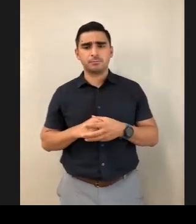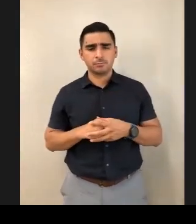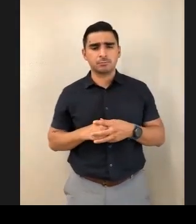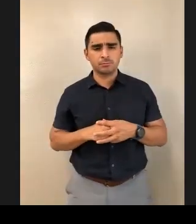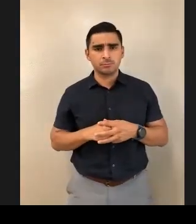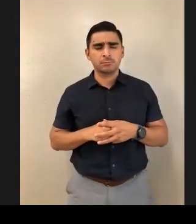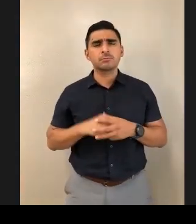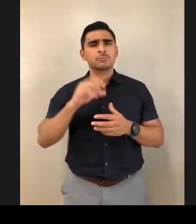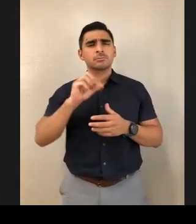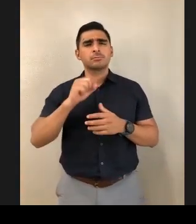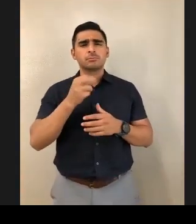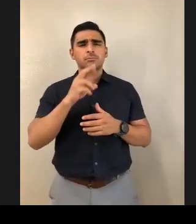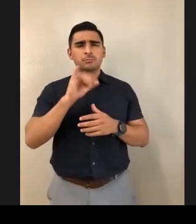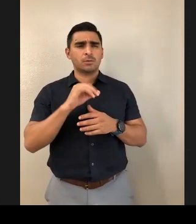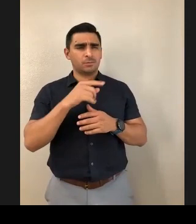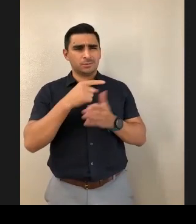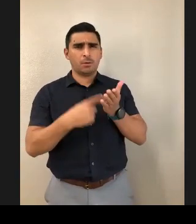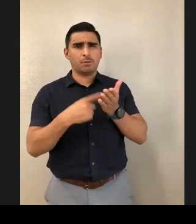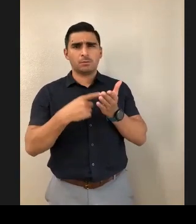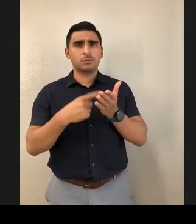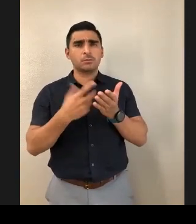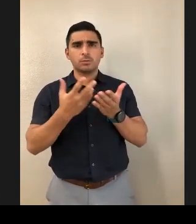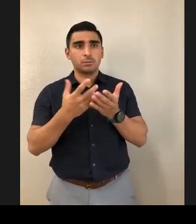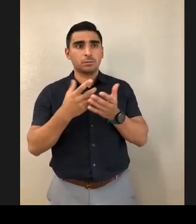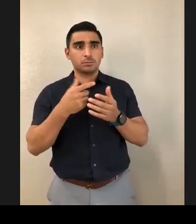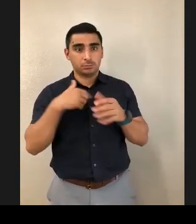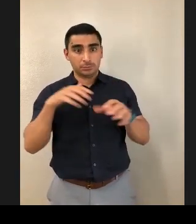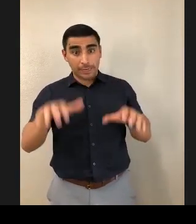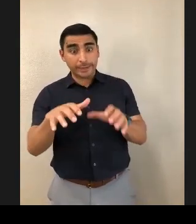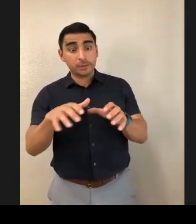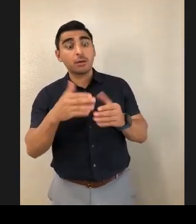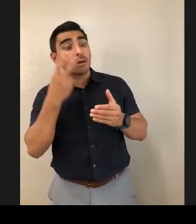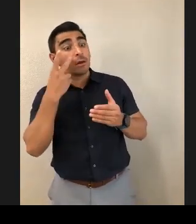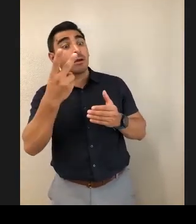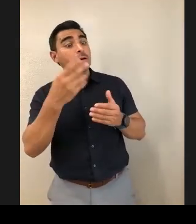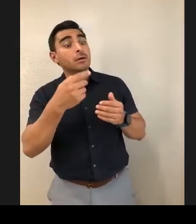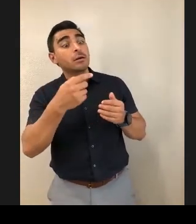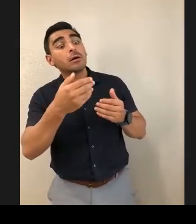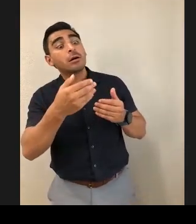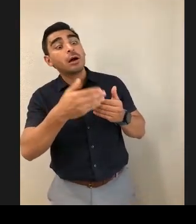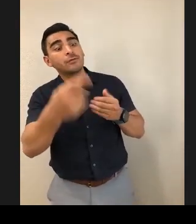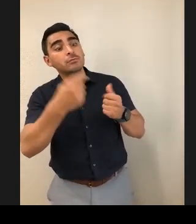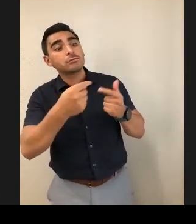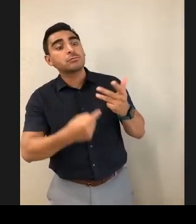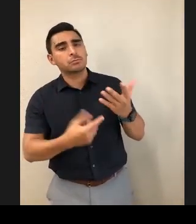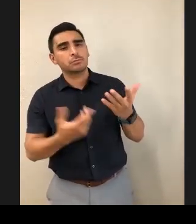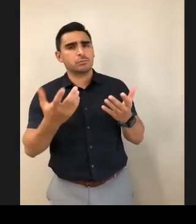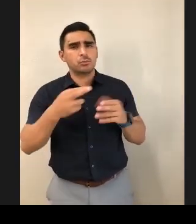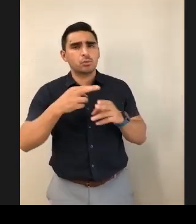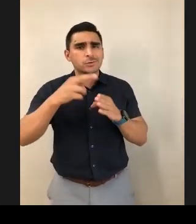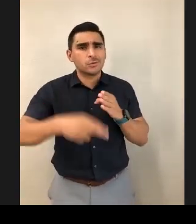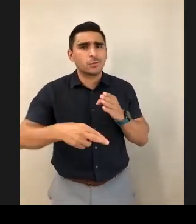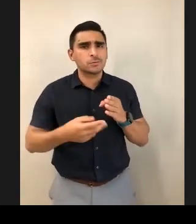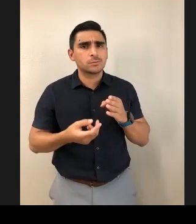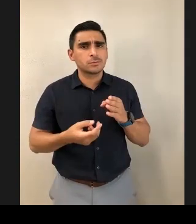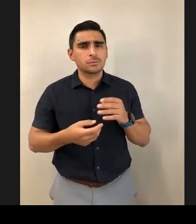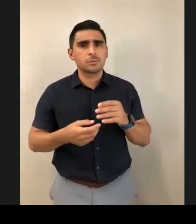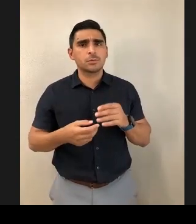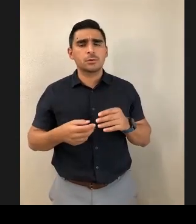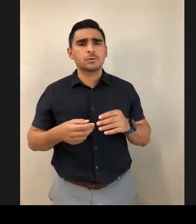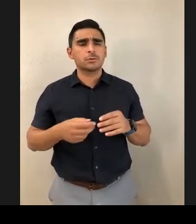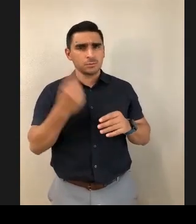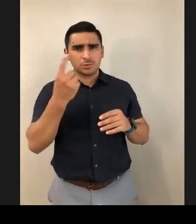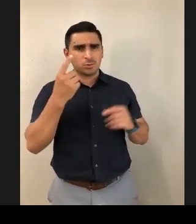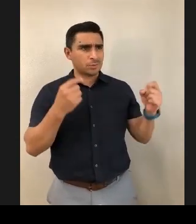han expresado. Cuando Sherry dijo que había que ver los resultados, y yo